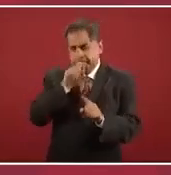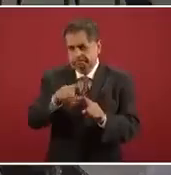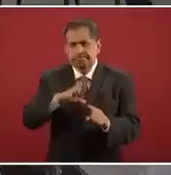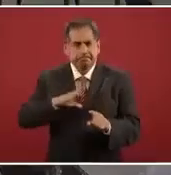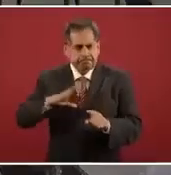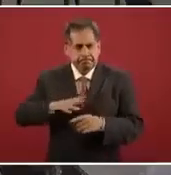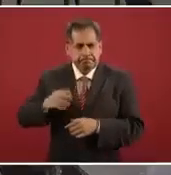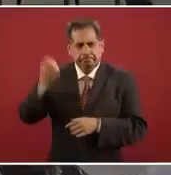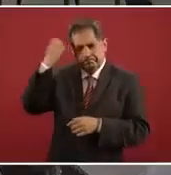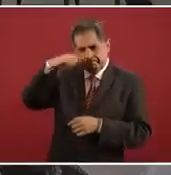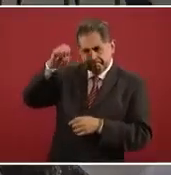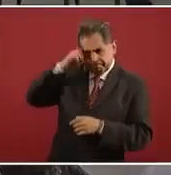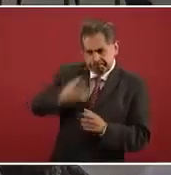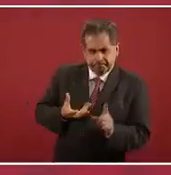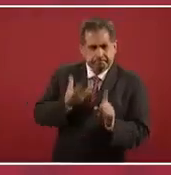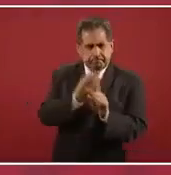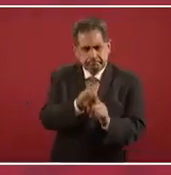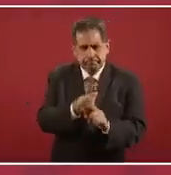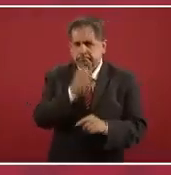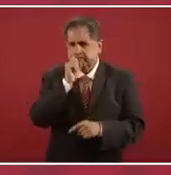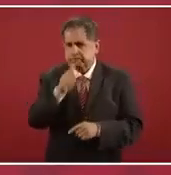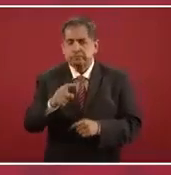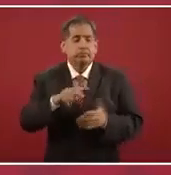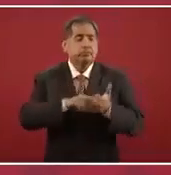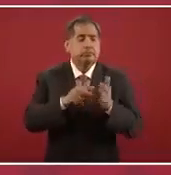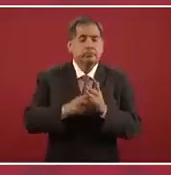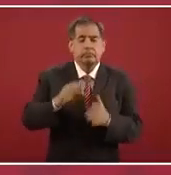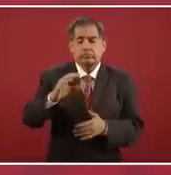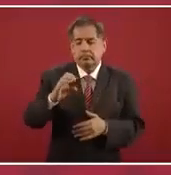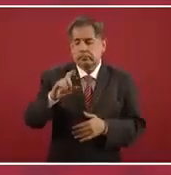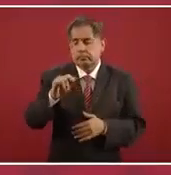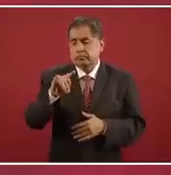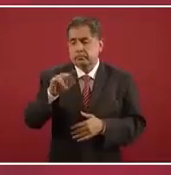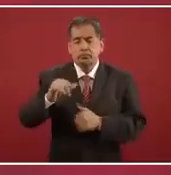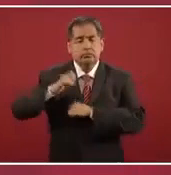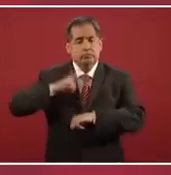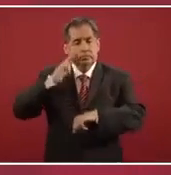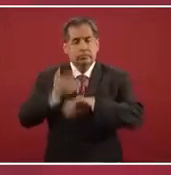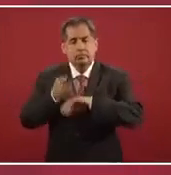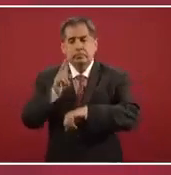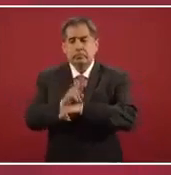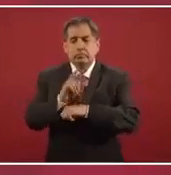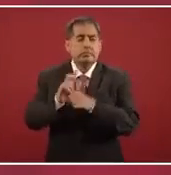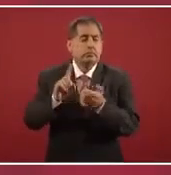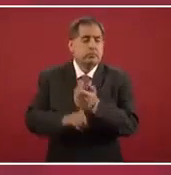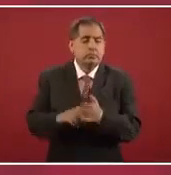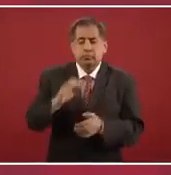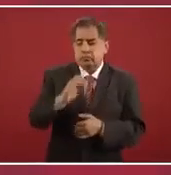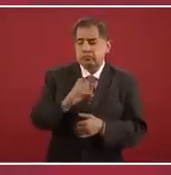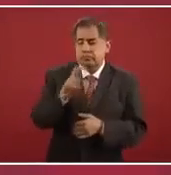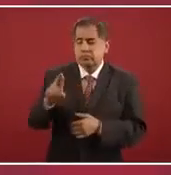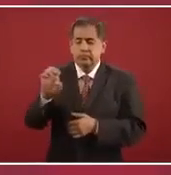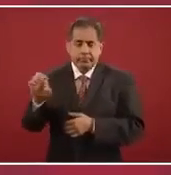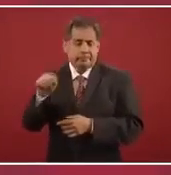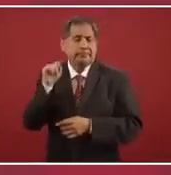gente experta. Y el ingeniero Celestinos, quien es el comisionado de la Comisión Reguladora de